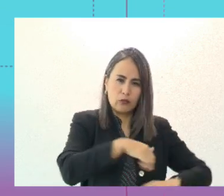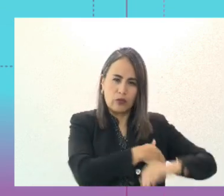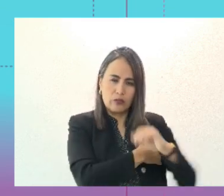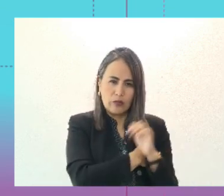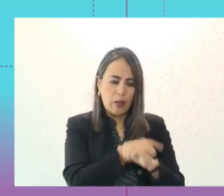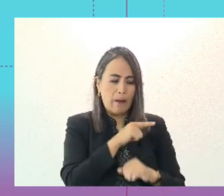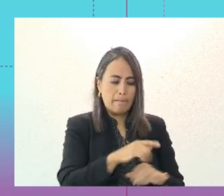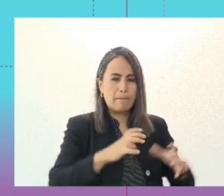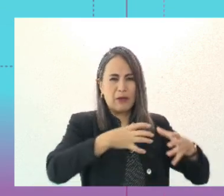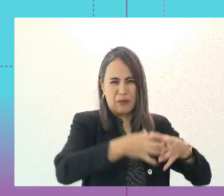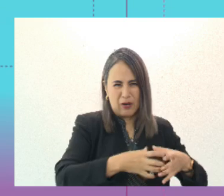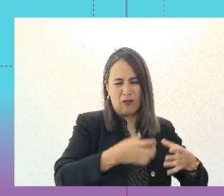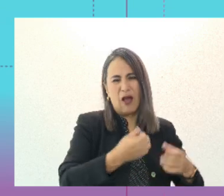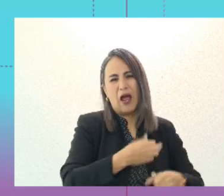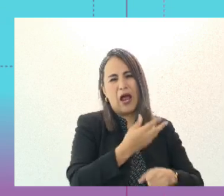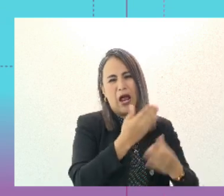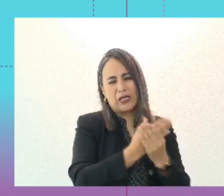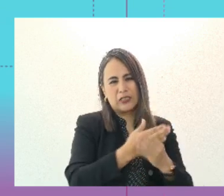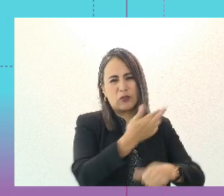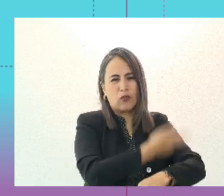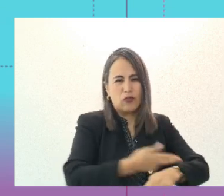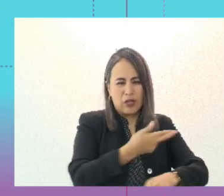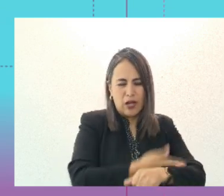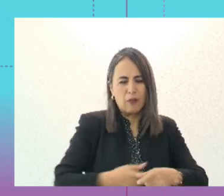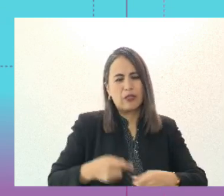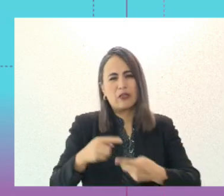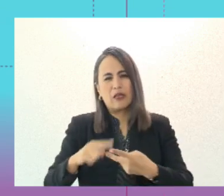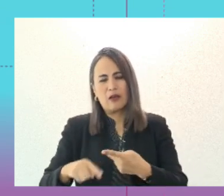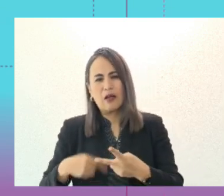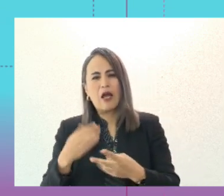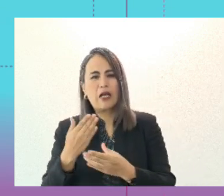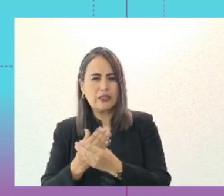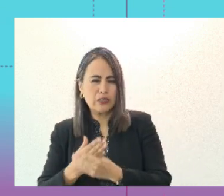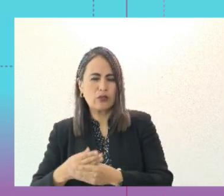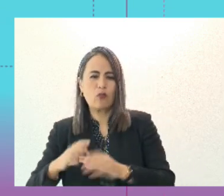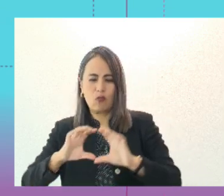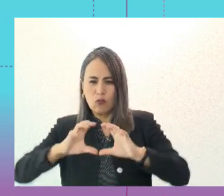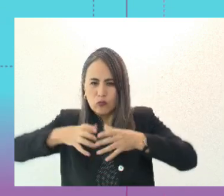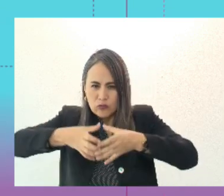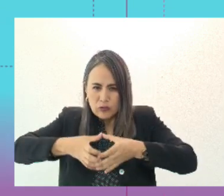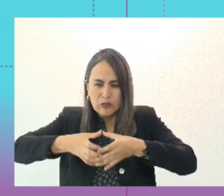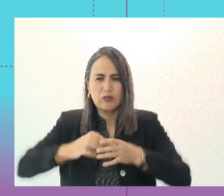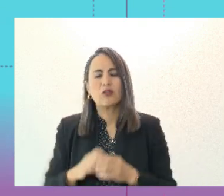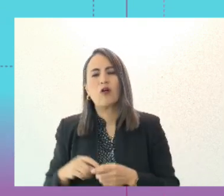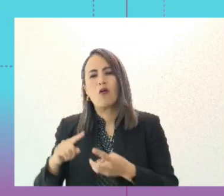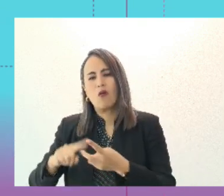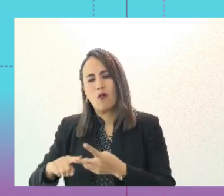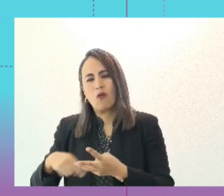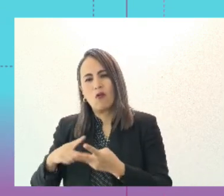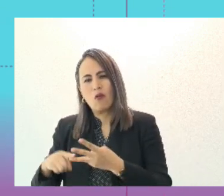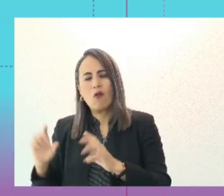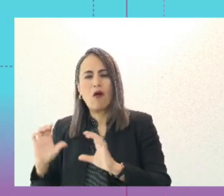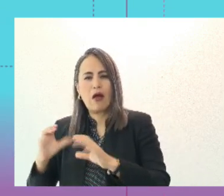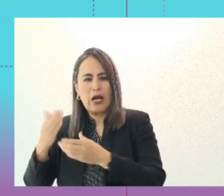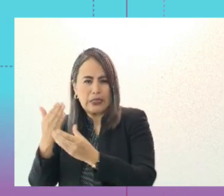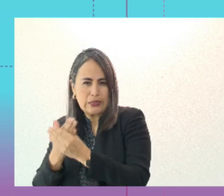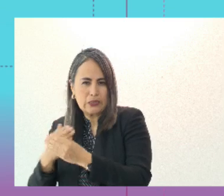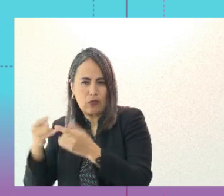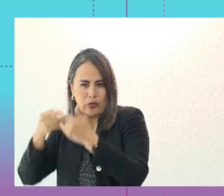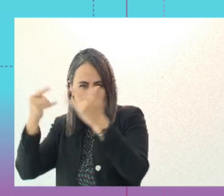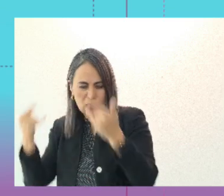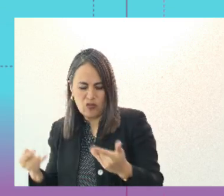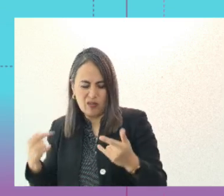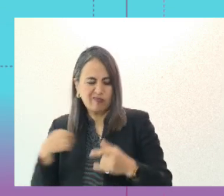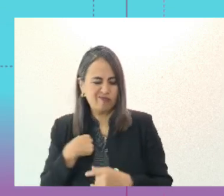de trámite. ¿Qué información debe de irse a archivo de concentración y cuál, en su caso, archivo histórico, y no solo mandar información por mandar? Yo